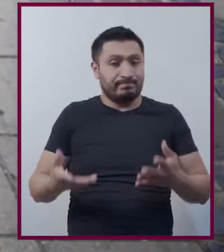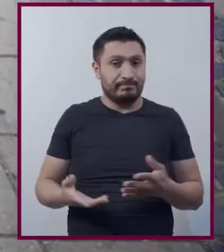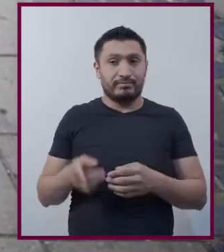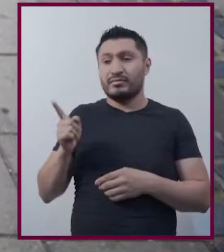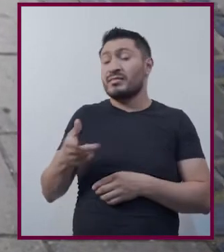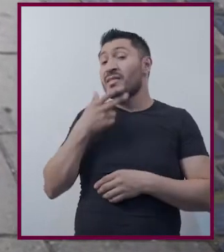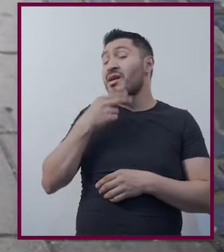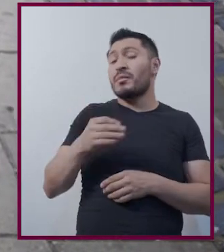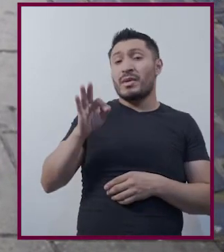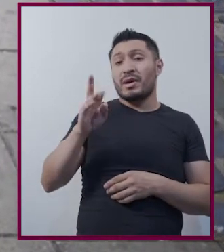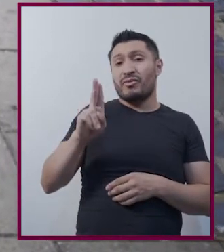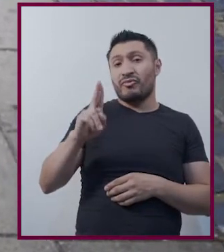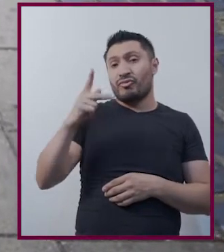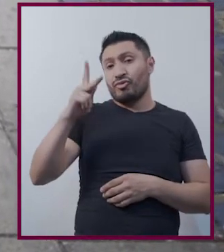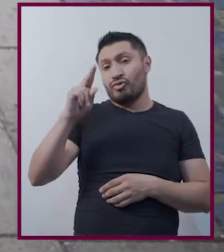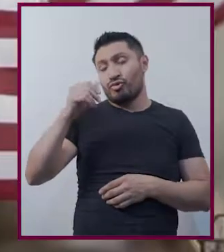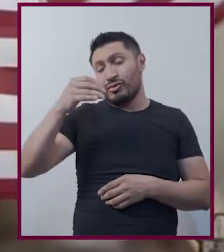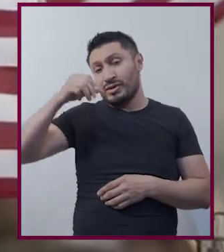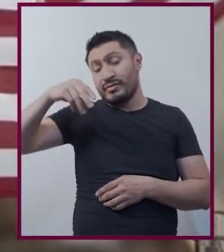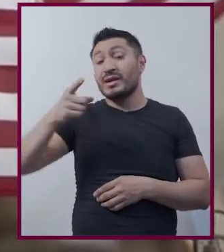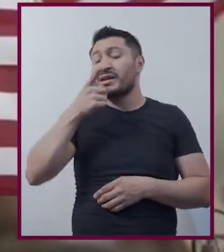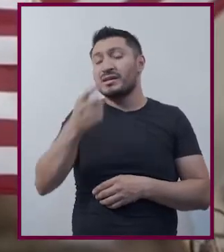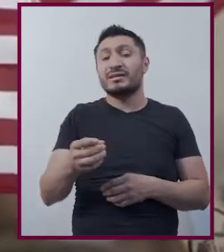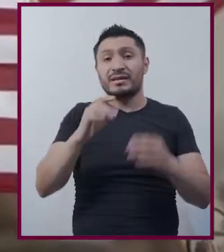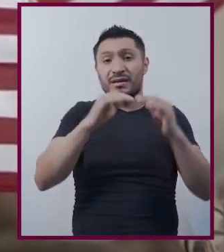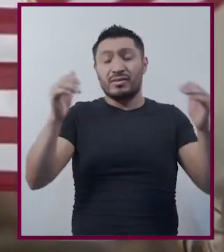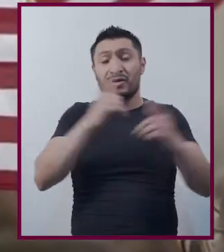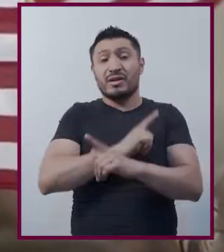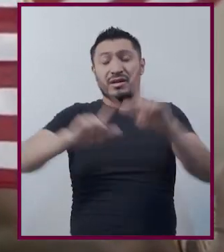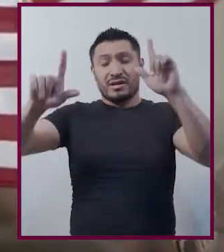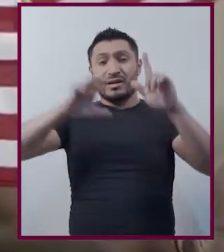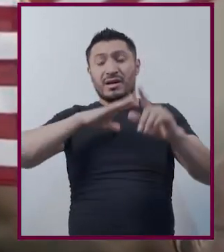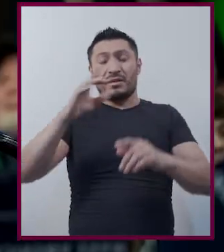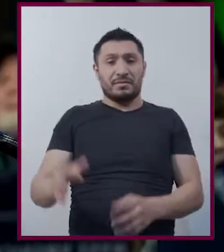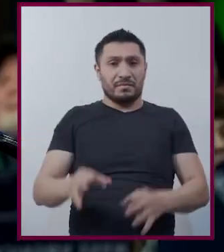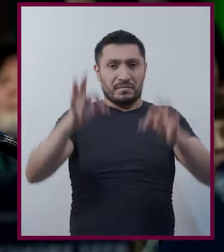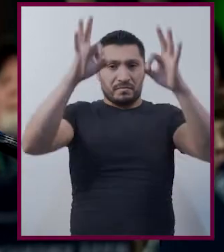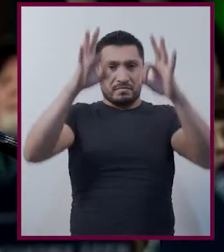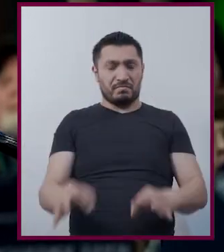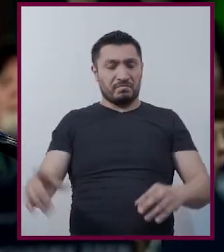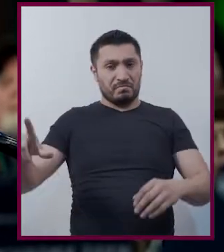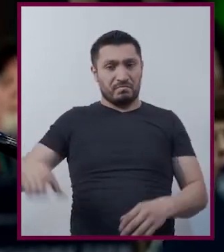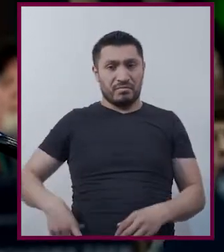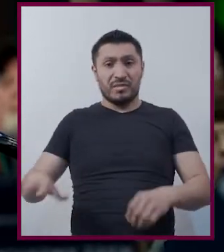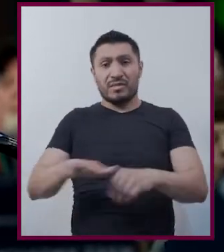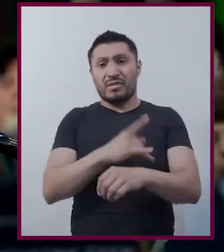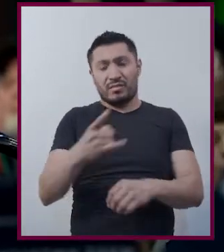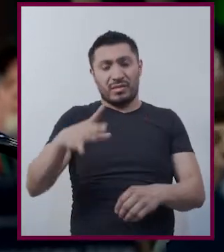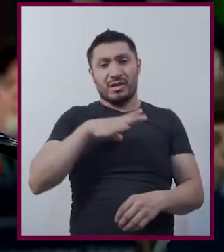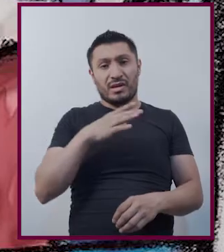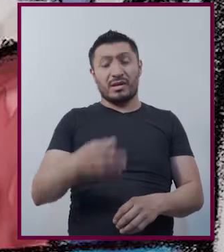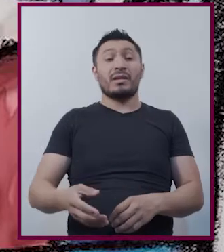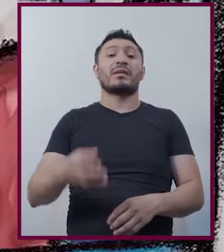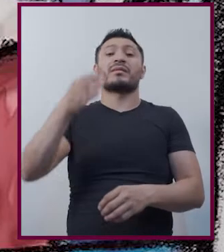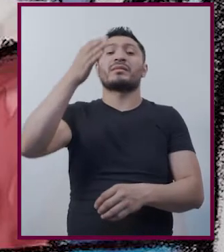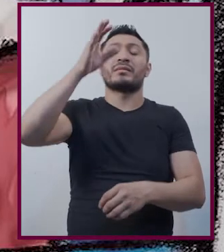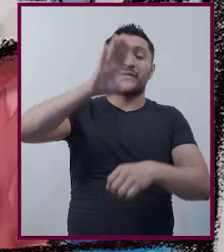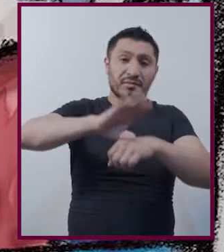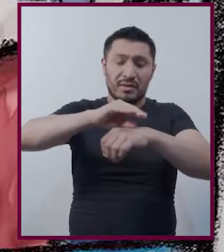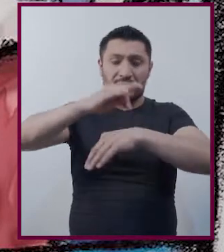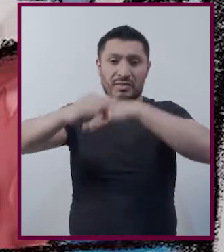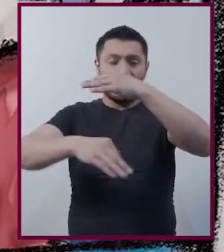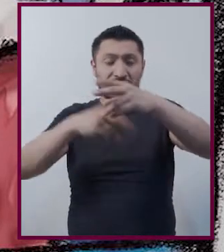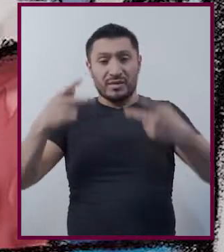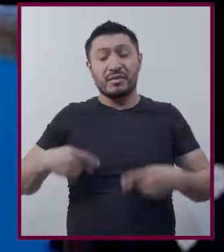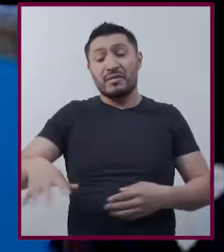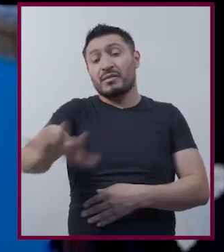Fukuyama sostiene que la democracia liberal constituye el régimen ideal, ya que cuenta con el consentimiento de las y los gobernados